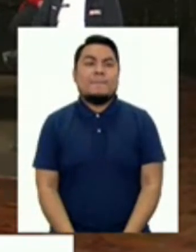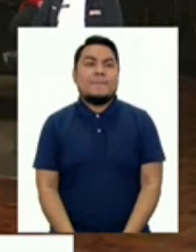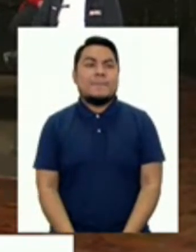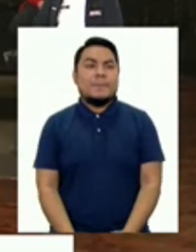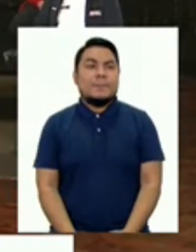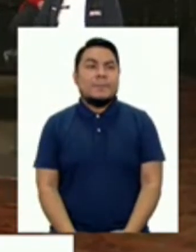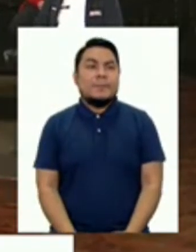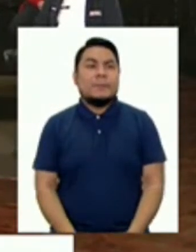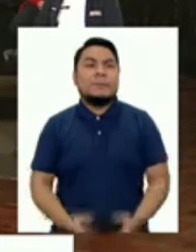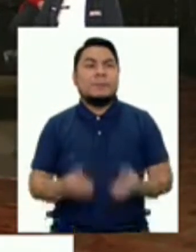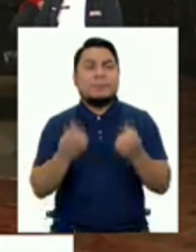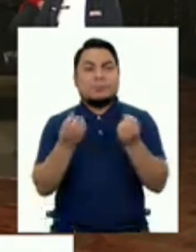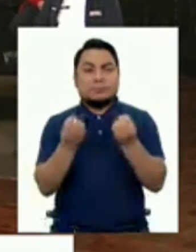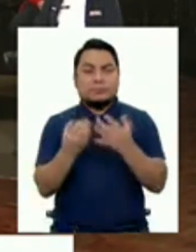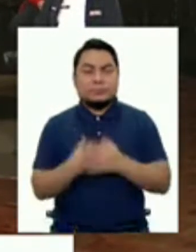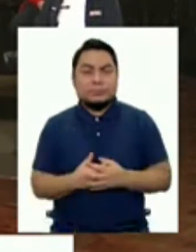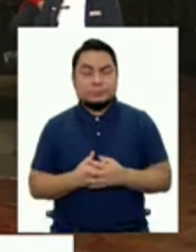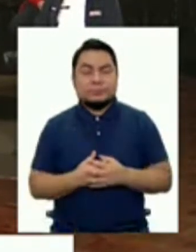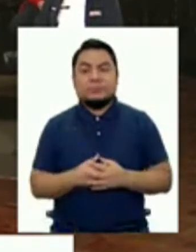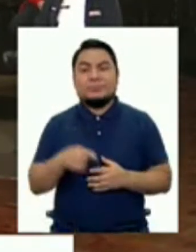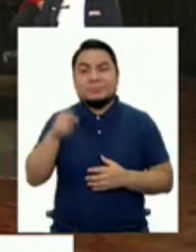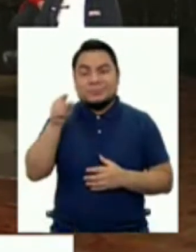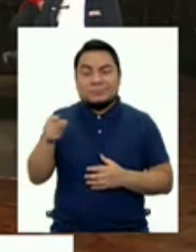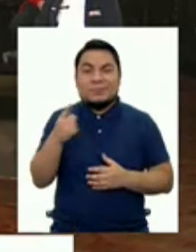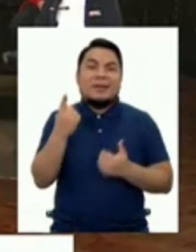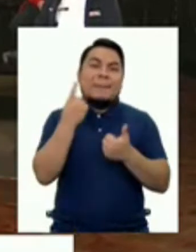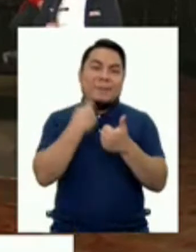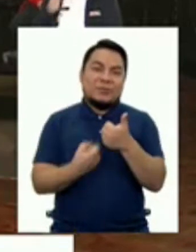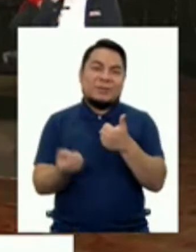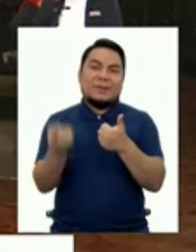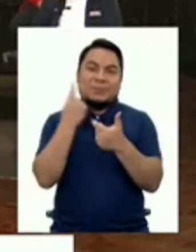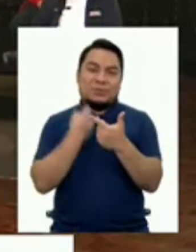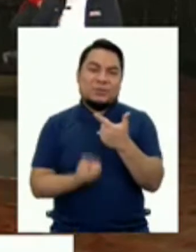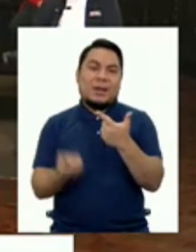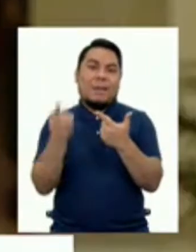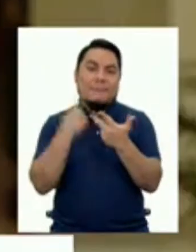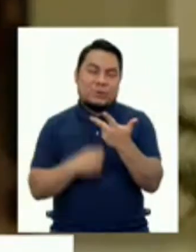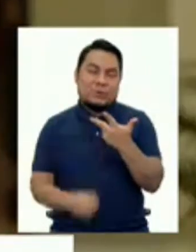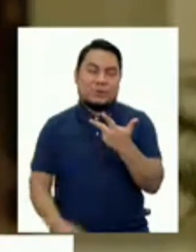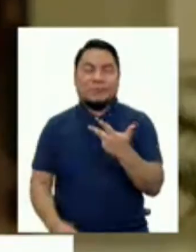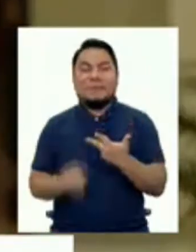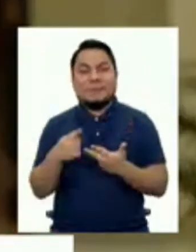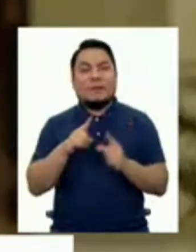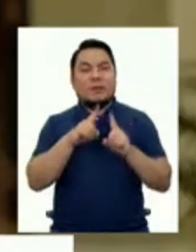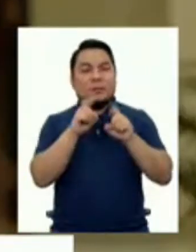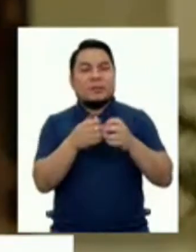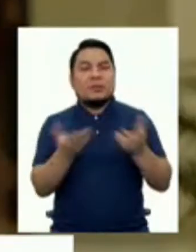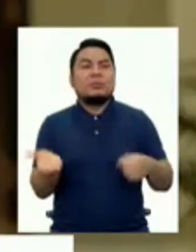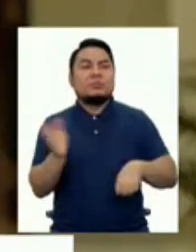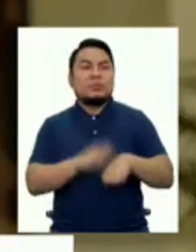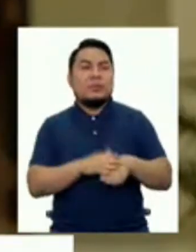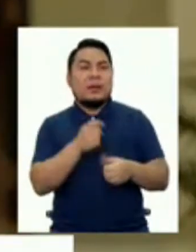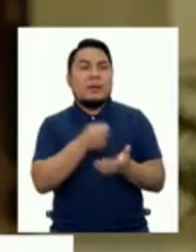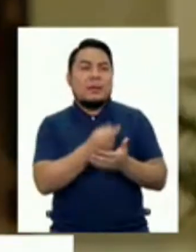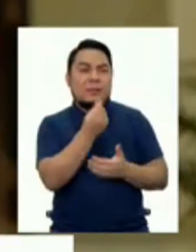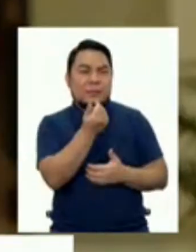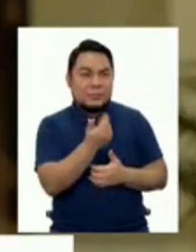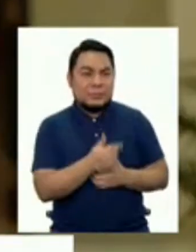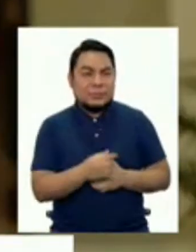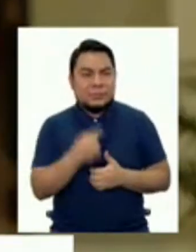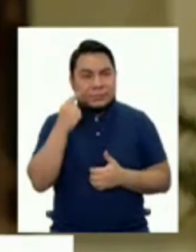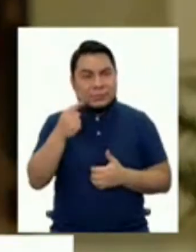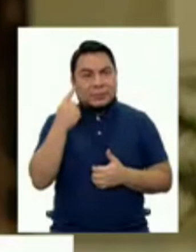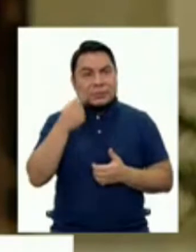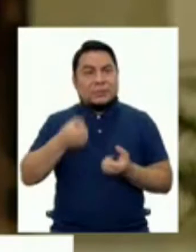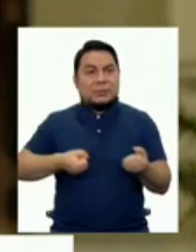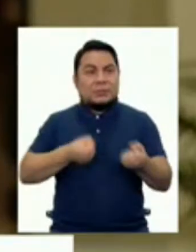Bien, aquí está preguntando sobre un tema de los bonos, tanto para